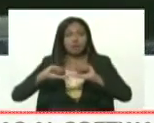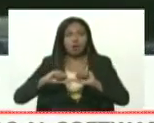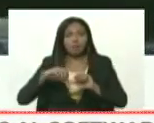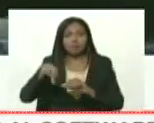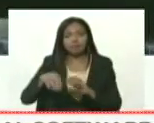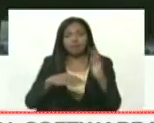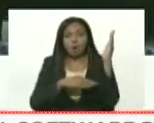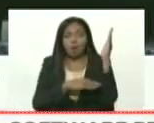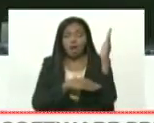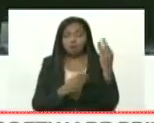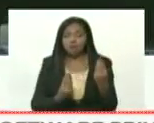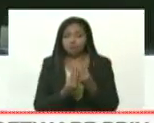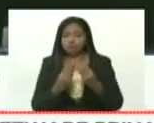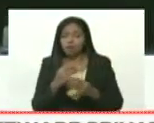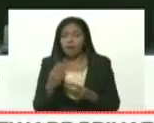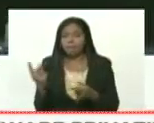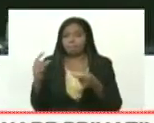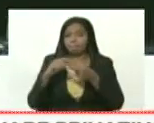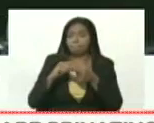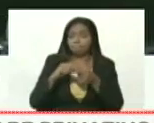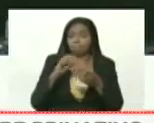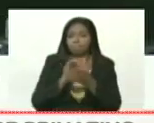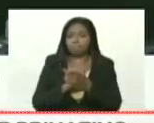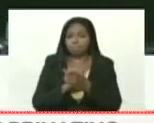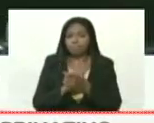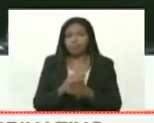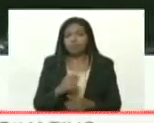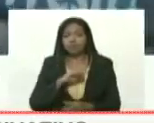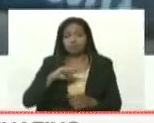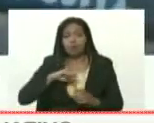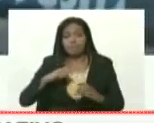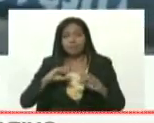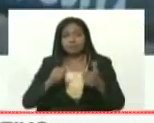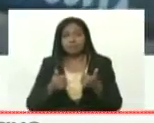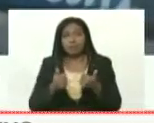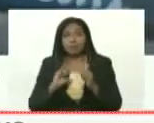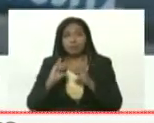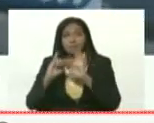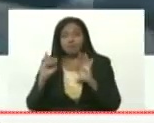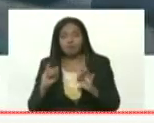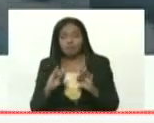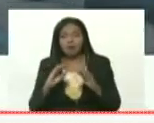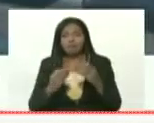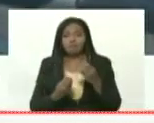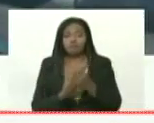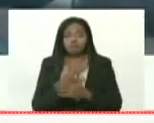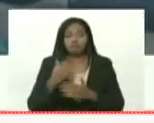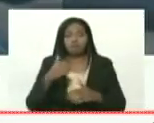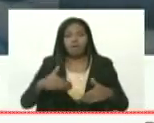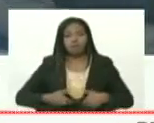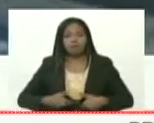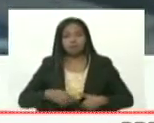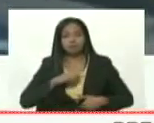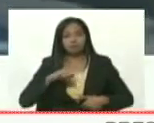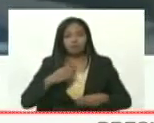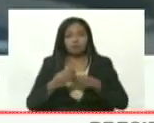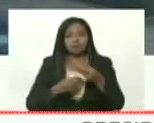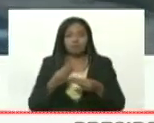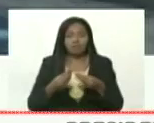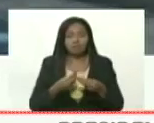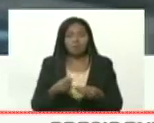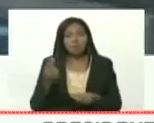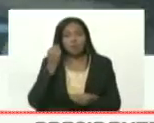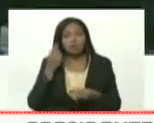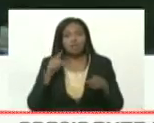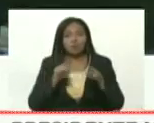con mi compañera, mi socia, ¿verdad? Empezamos MB Ingeniería, que es el fruto del esfuerzo. Somos